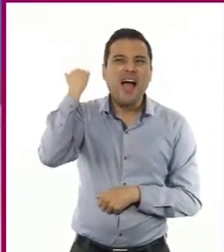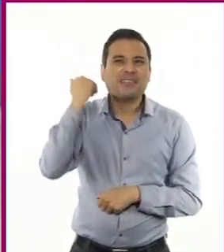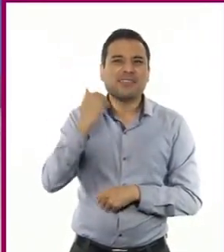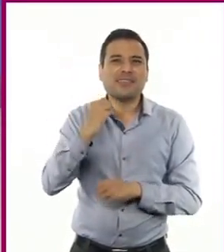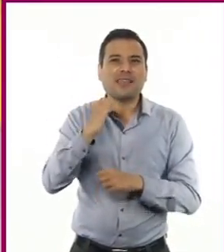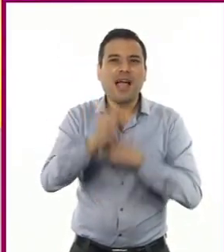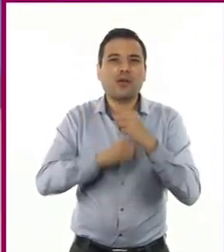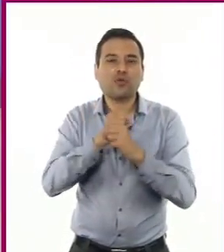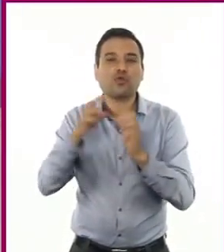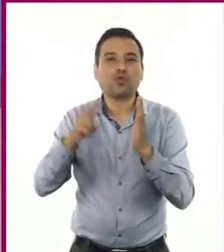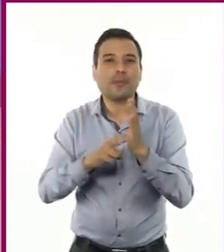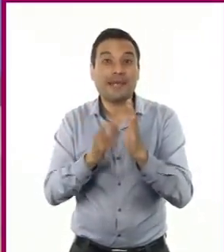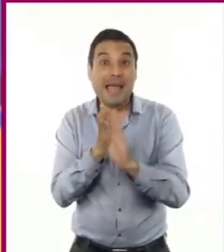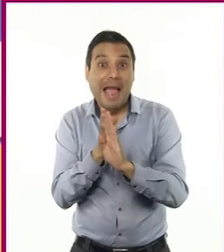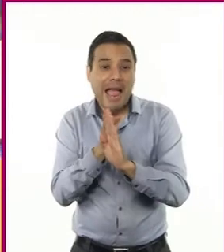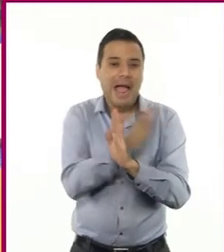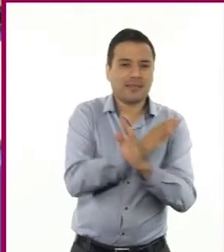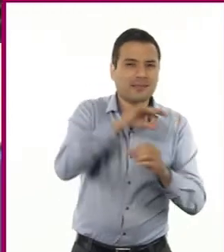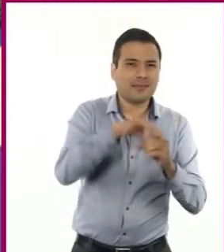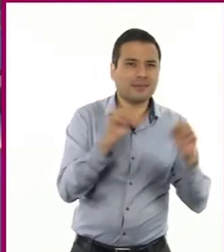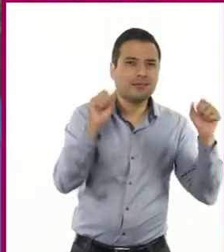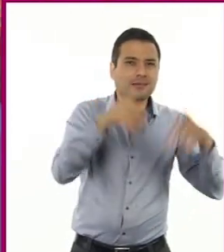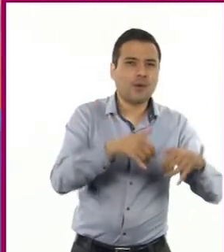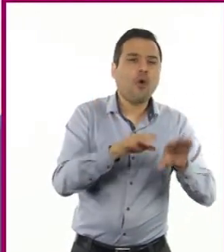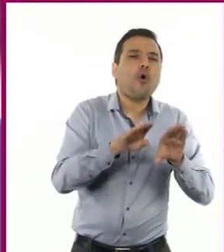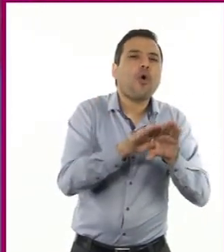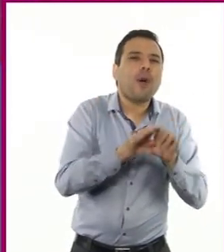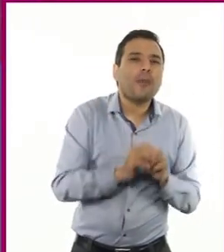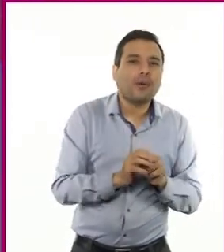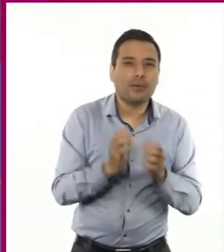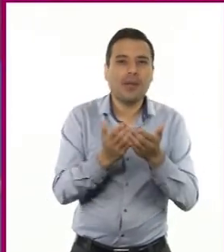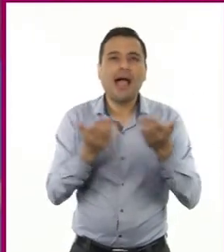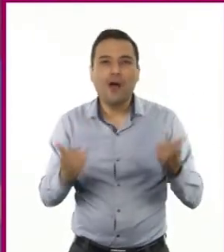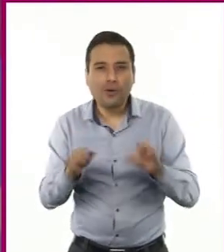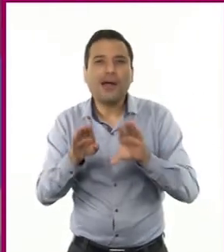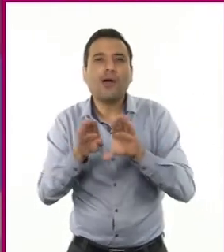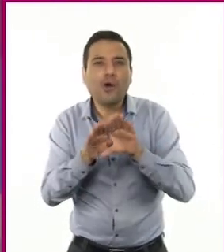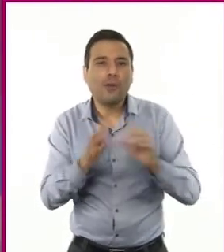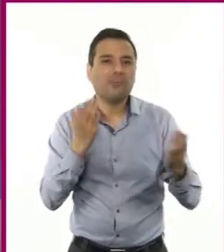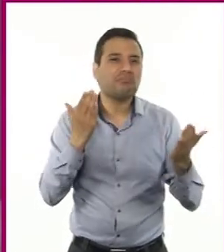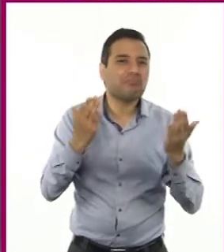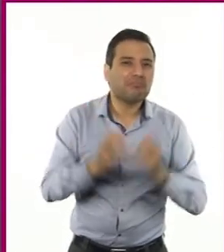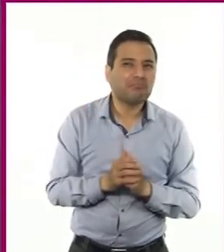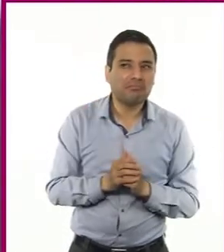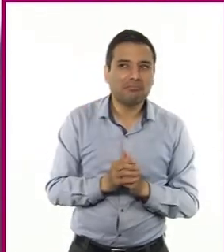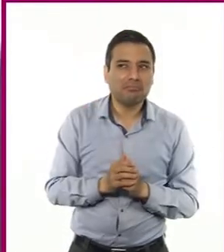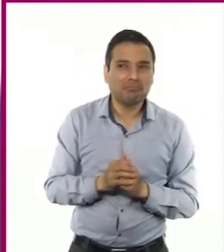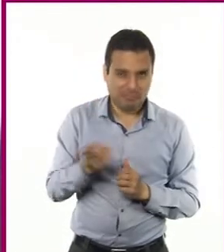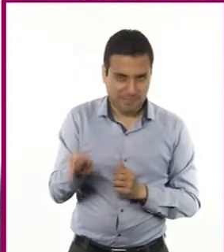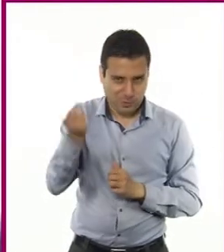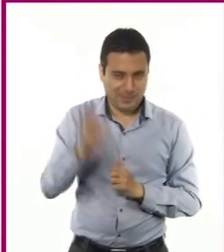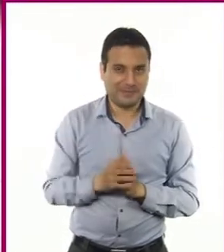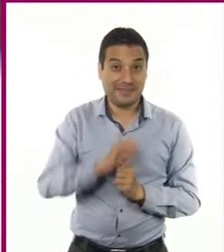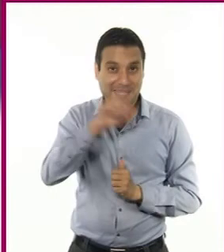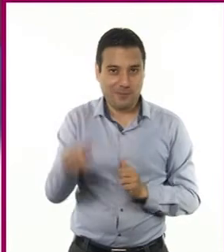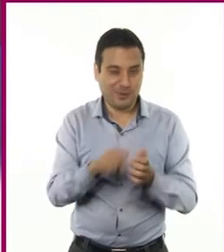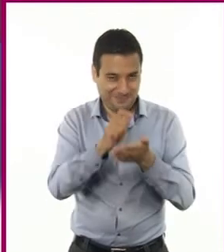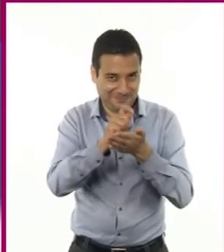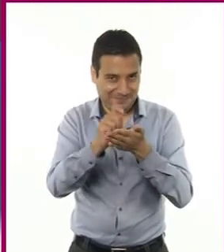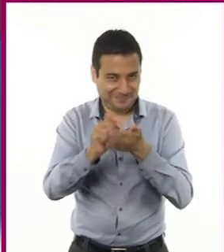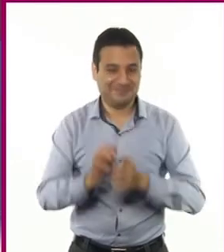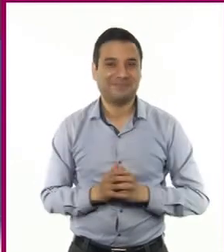2000 y cómo las viven en la actualidad. ¿Qué ha cambiado? ¿Qué permanece? Anoten sus conclusiones en su